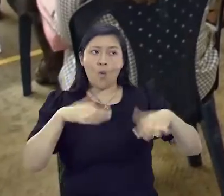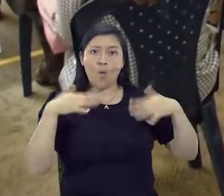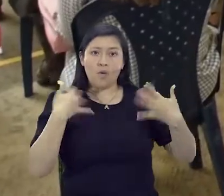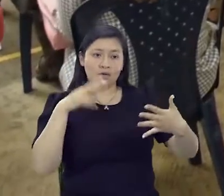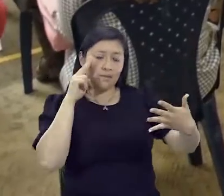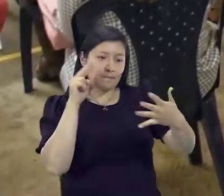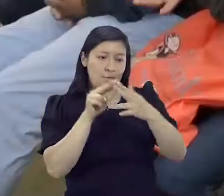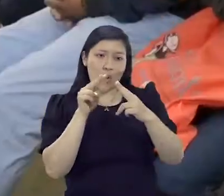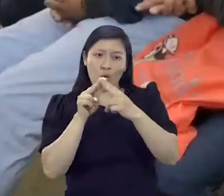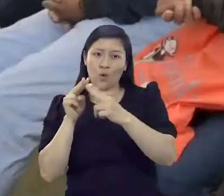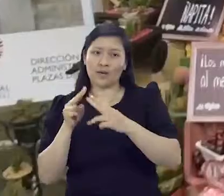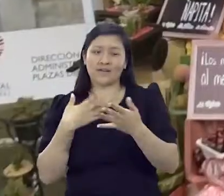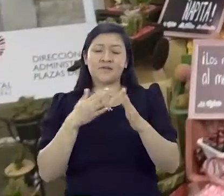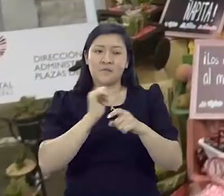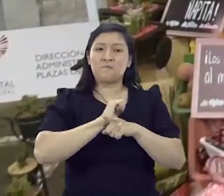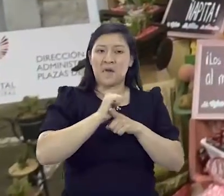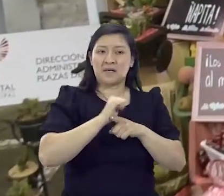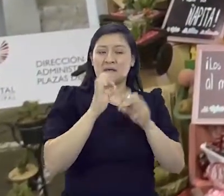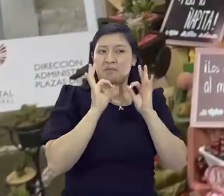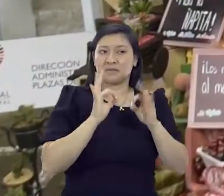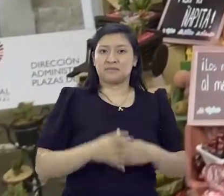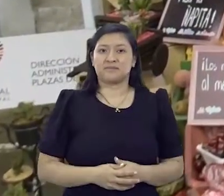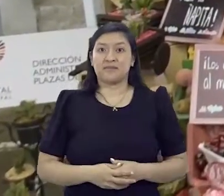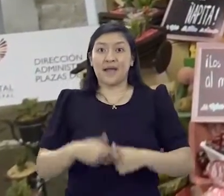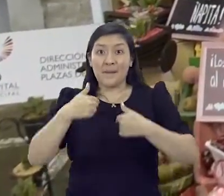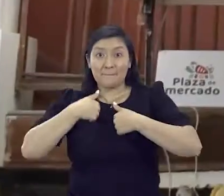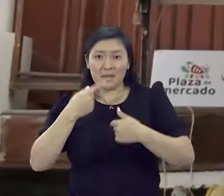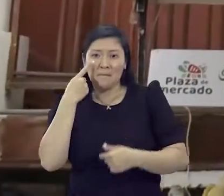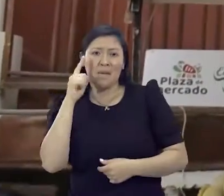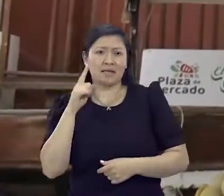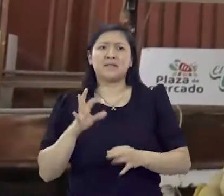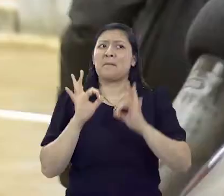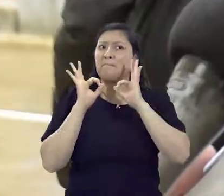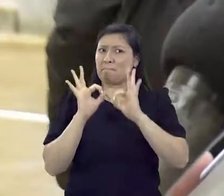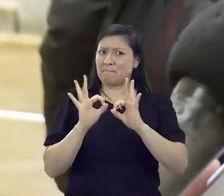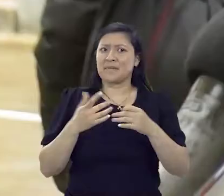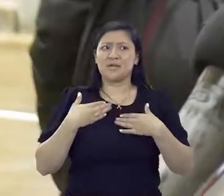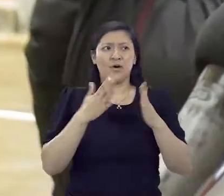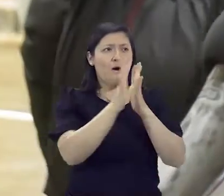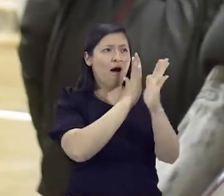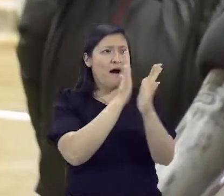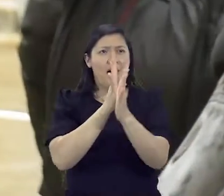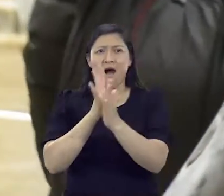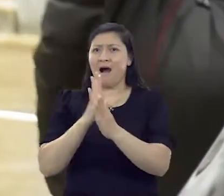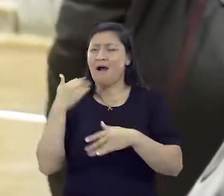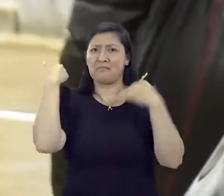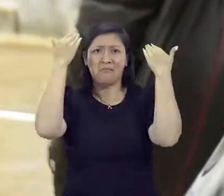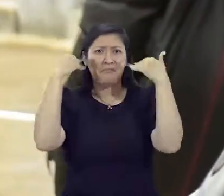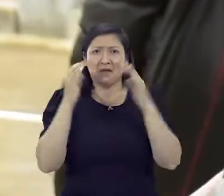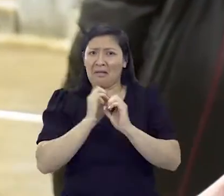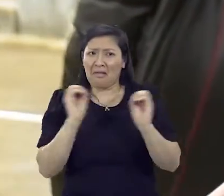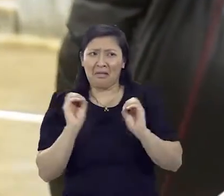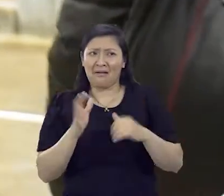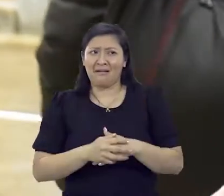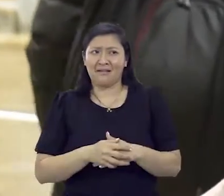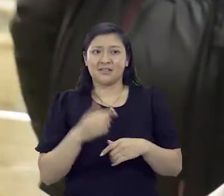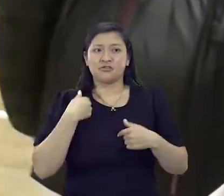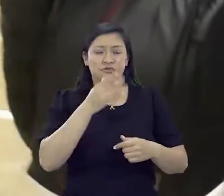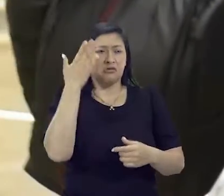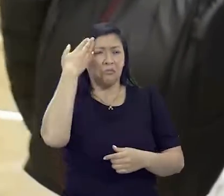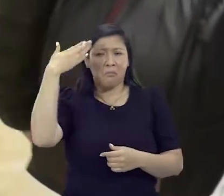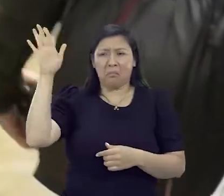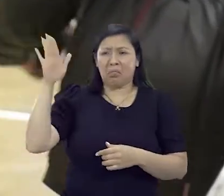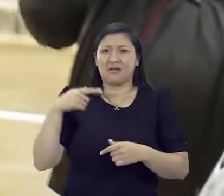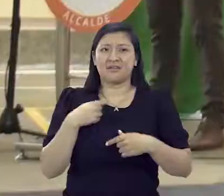y ponerlos en práctica parecido muy bien me he enterado de muchas cosas que a veces uno no sabe lo